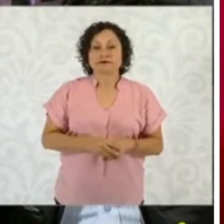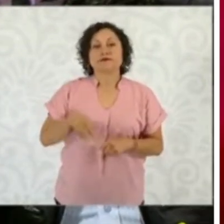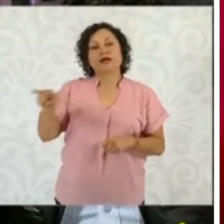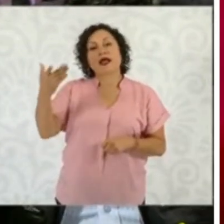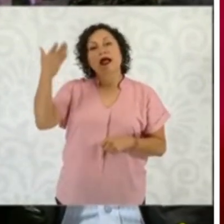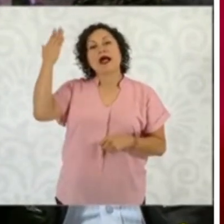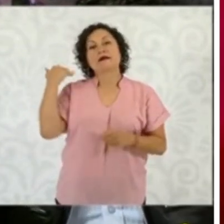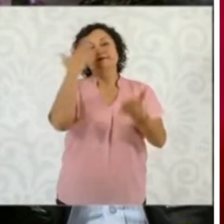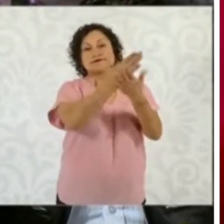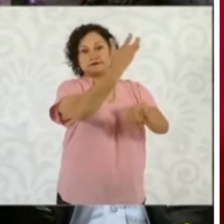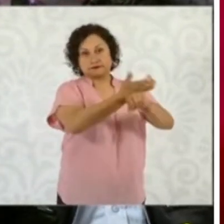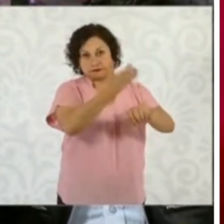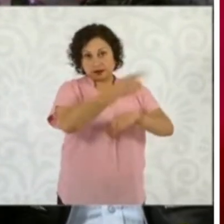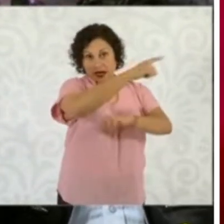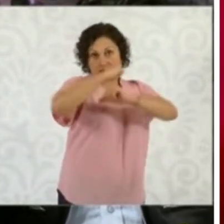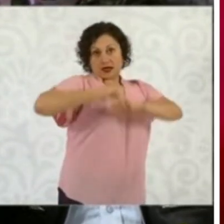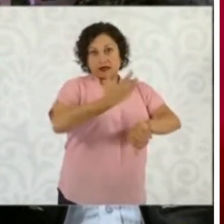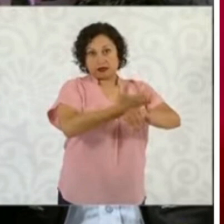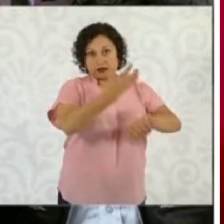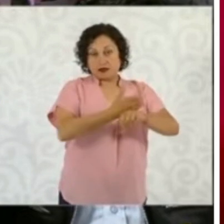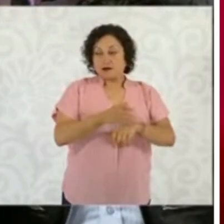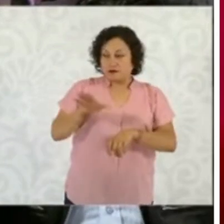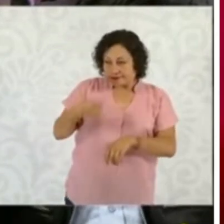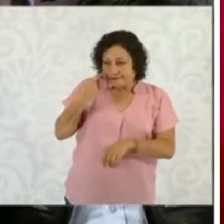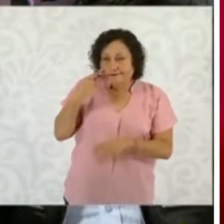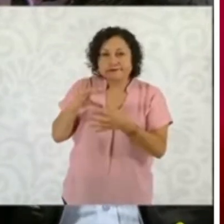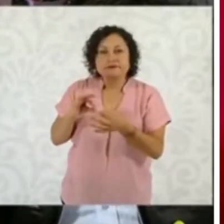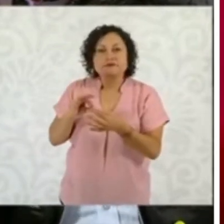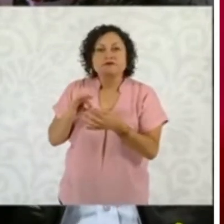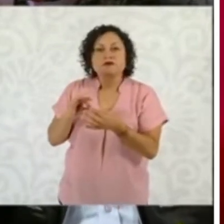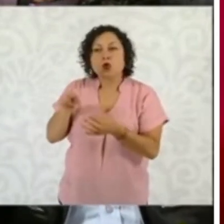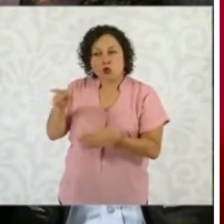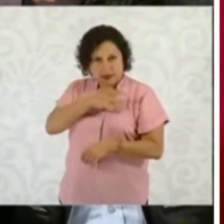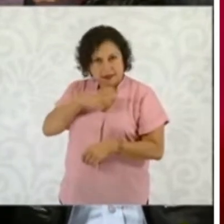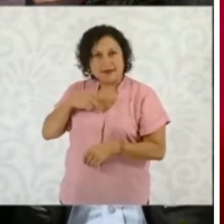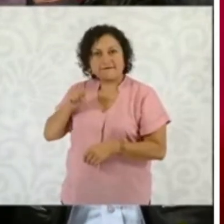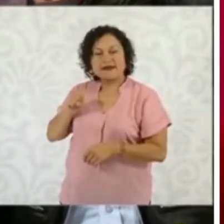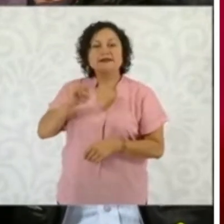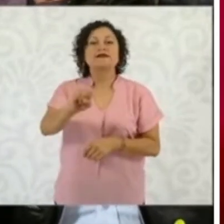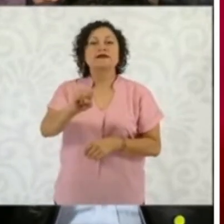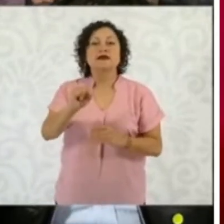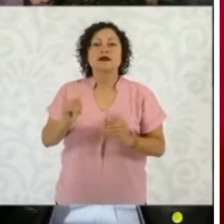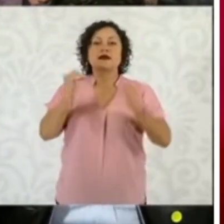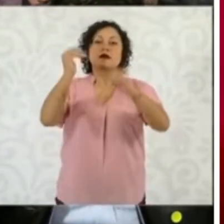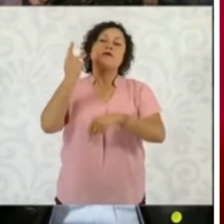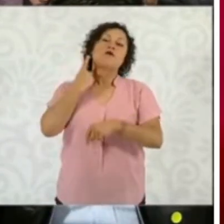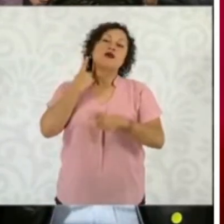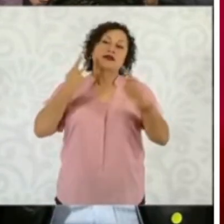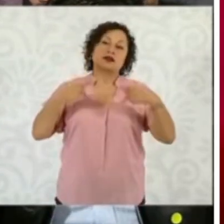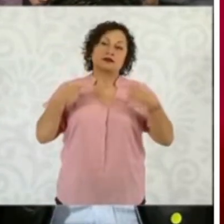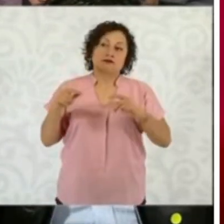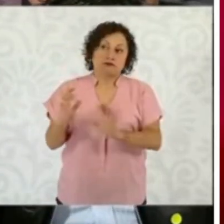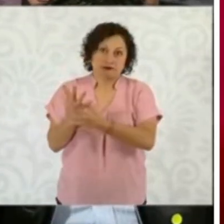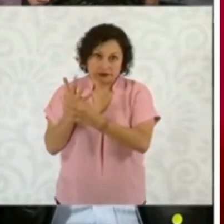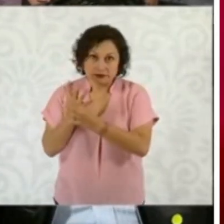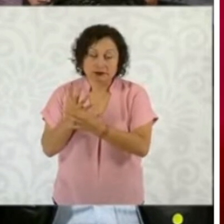Estados Unidos, las autoridades de ese país le ofrecieron un acuerdo para que confirmara la relación de políticos de alto nivel, por mencionarlo de alguna manera,